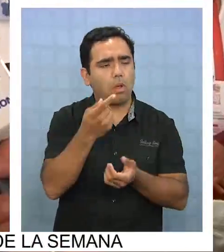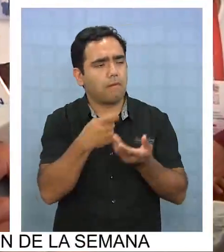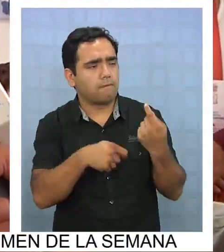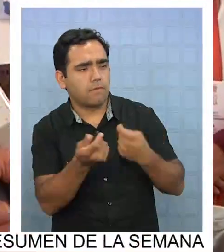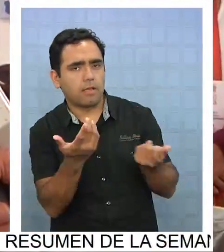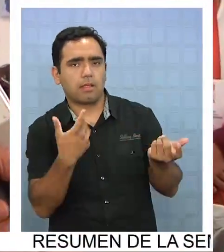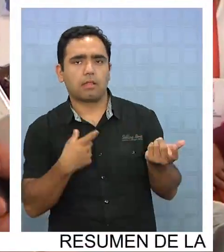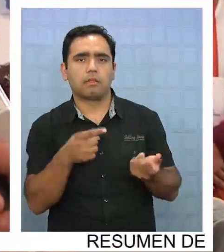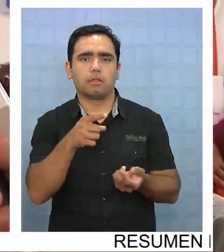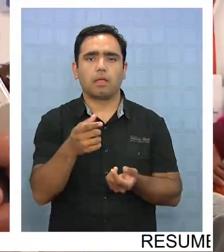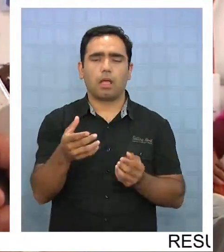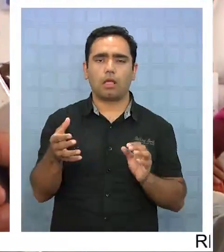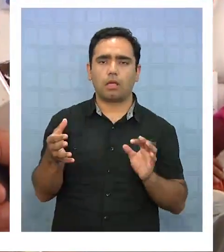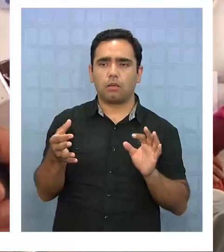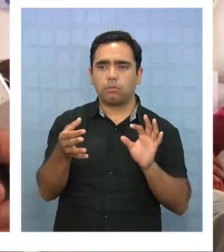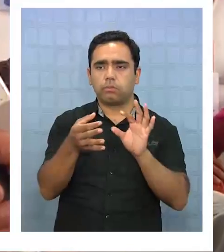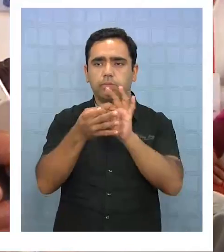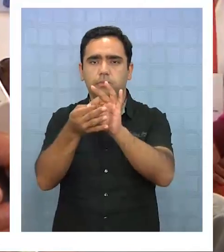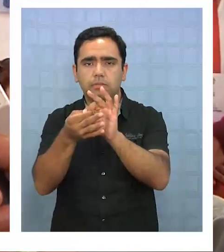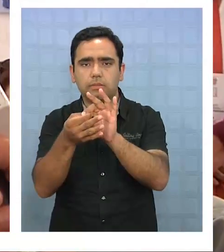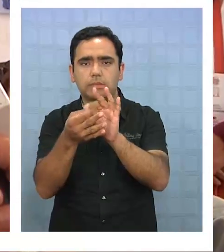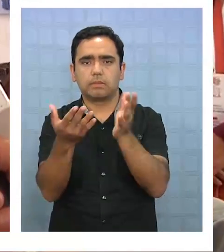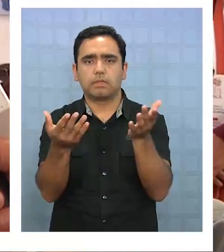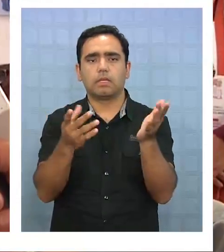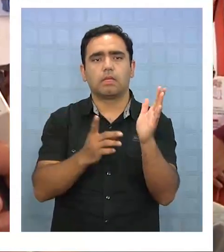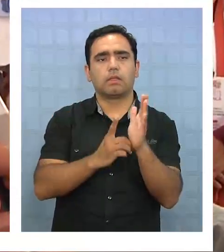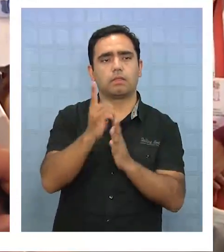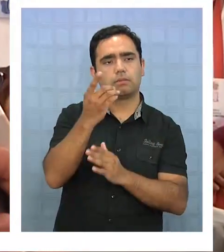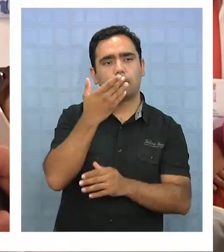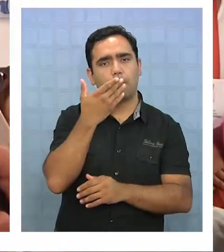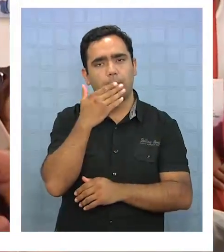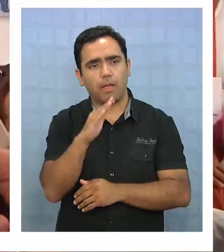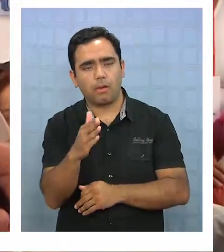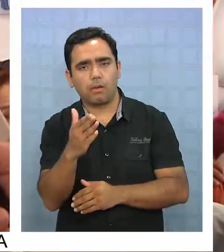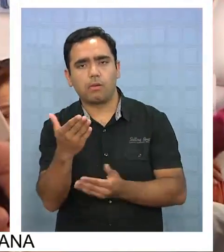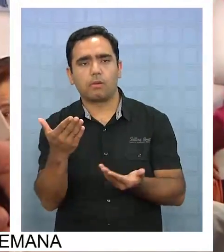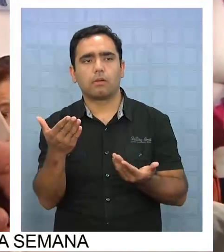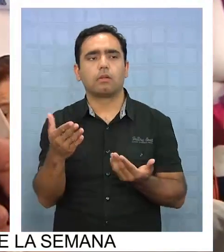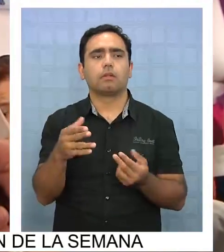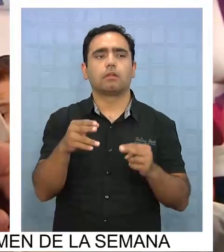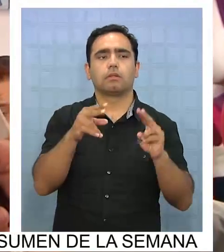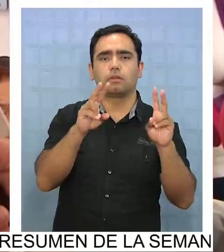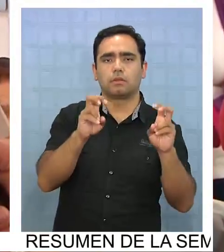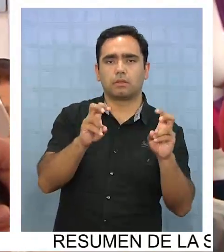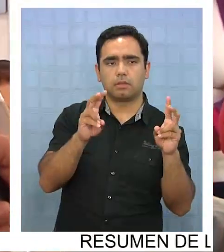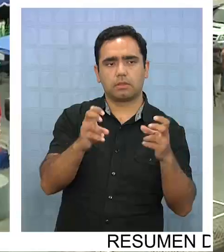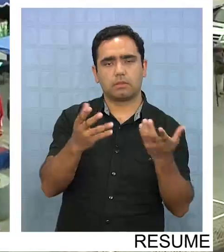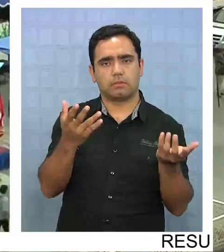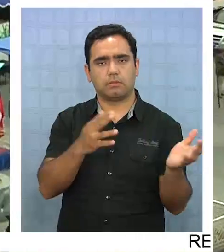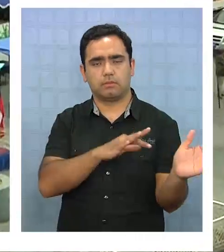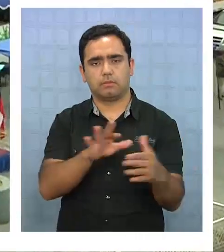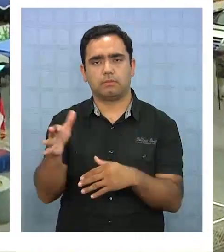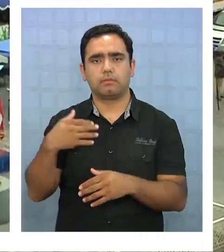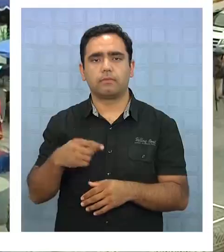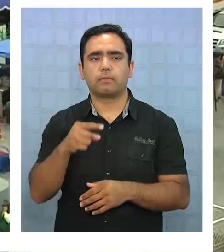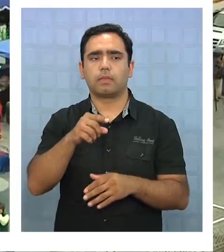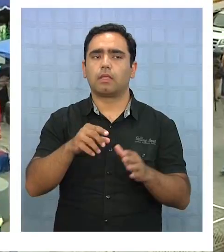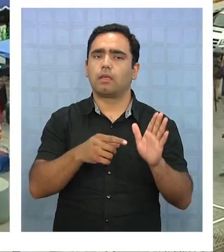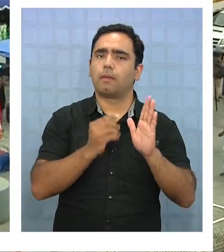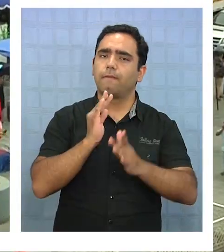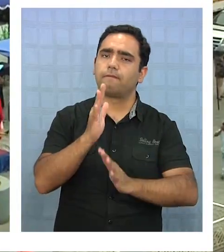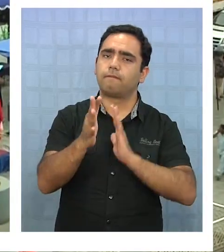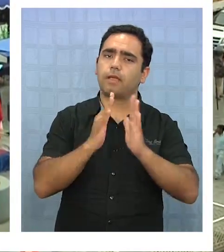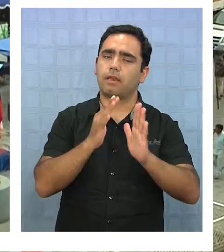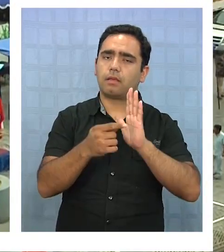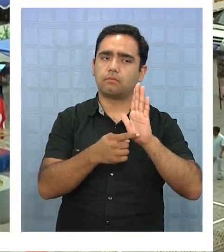una asociatividad respecto del desarrollo mejor de las cadenas productivas. El montaje de la